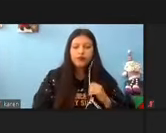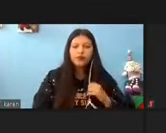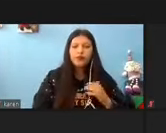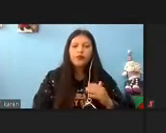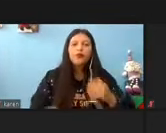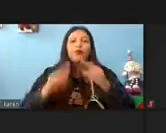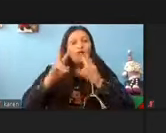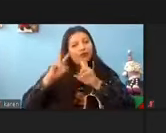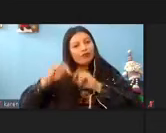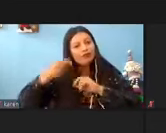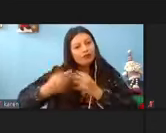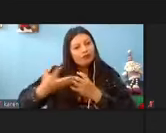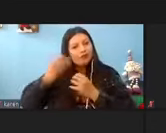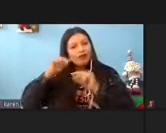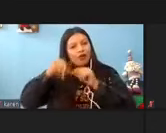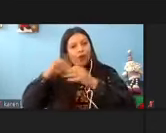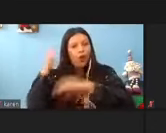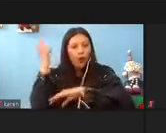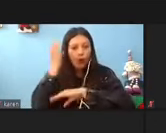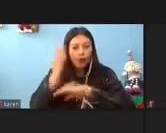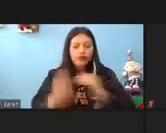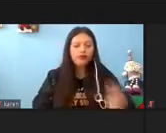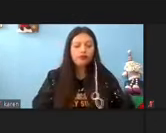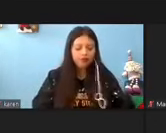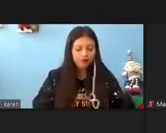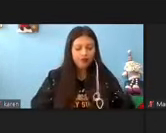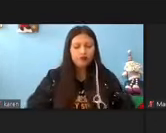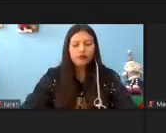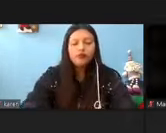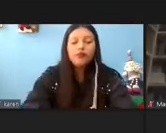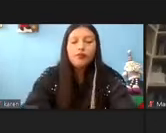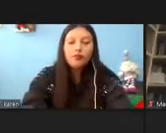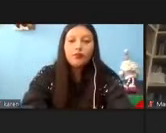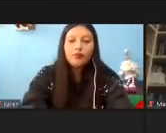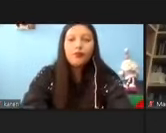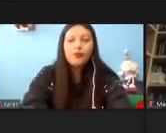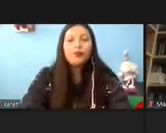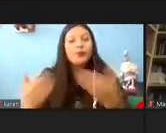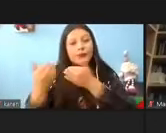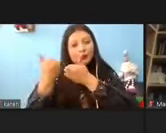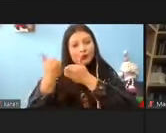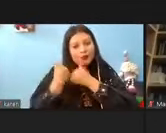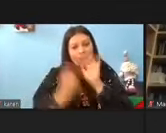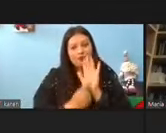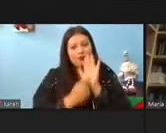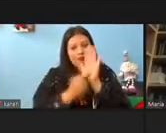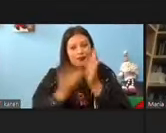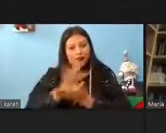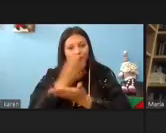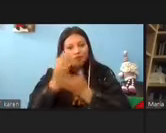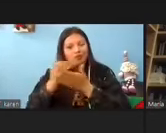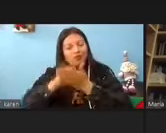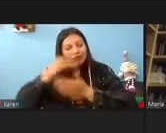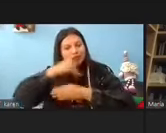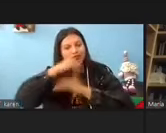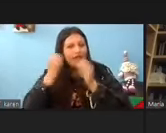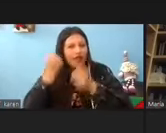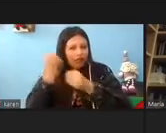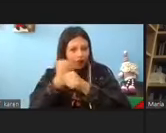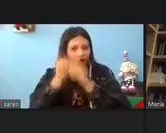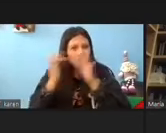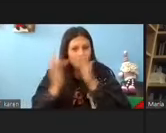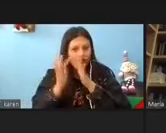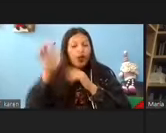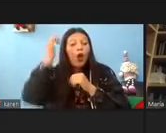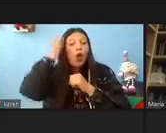eje Historizar la Memoria en Colombia, quien es la encargada de presentar las conclusiones de este eje de trabajo. La